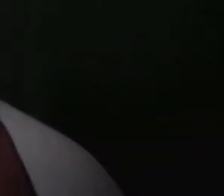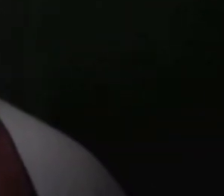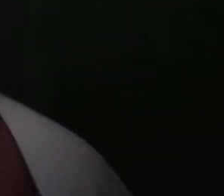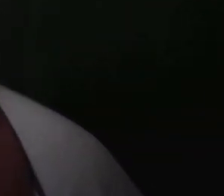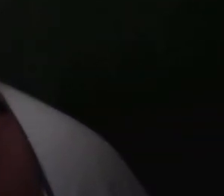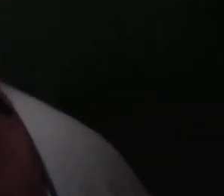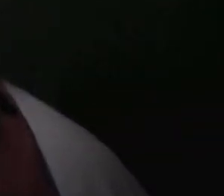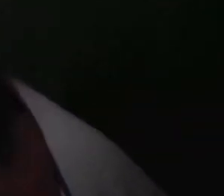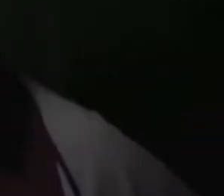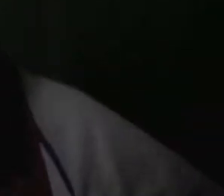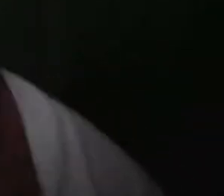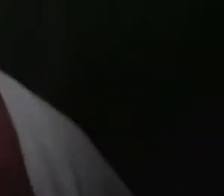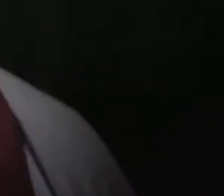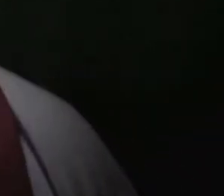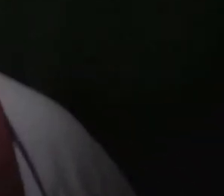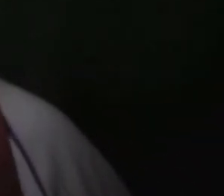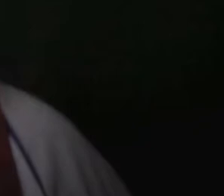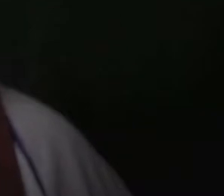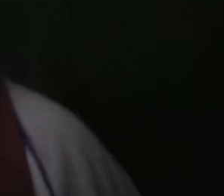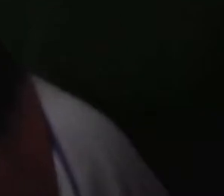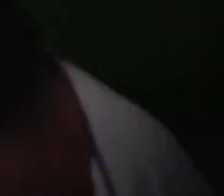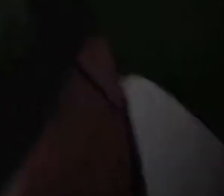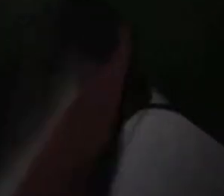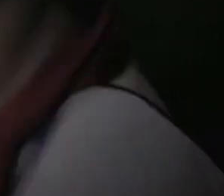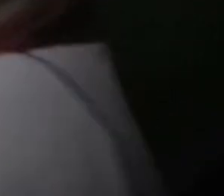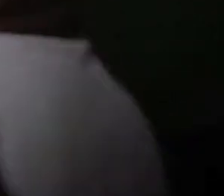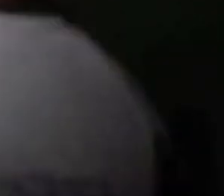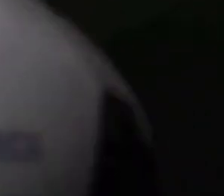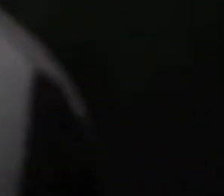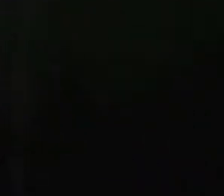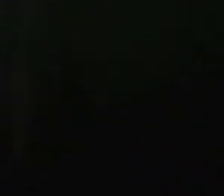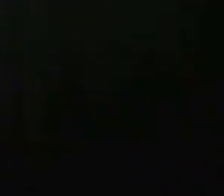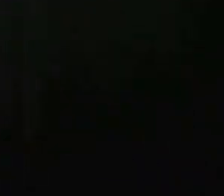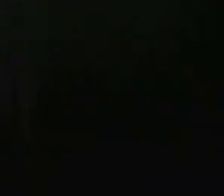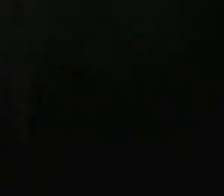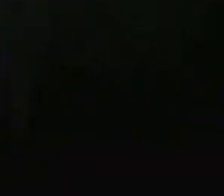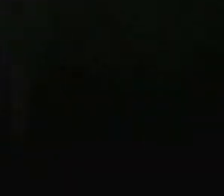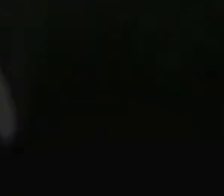Hola, soy Jorge. Ay.